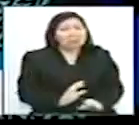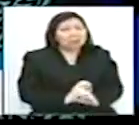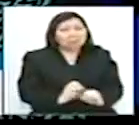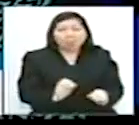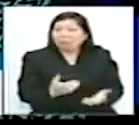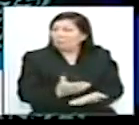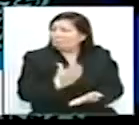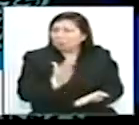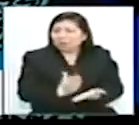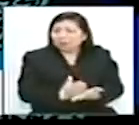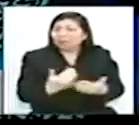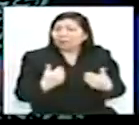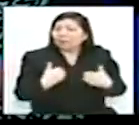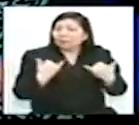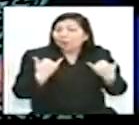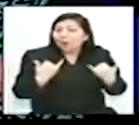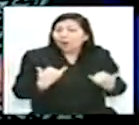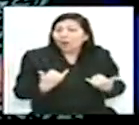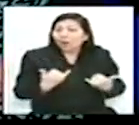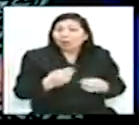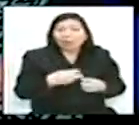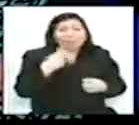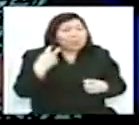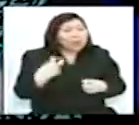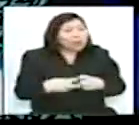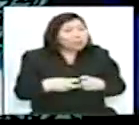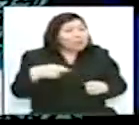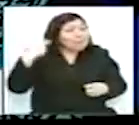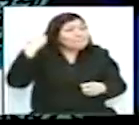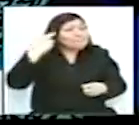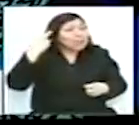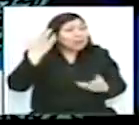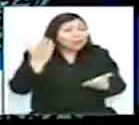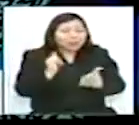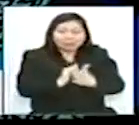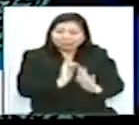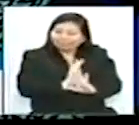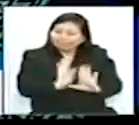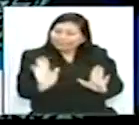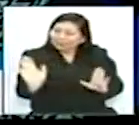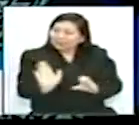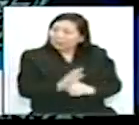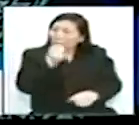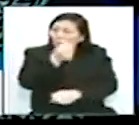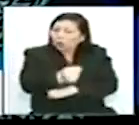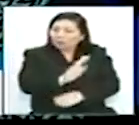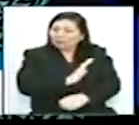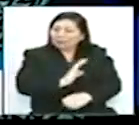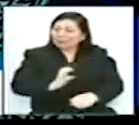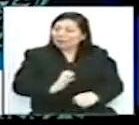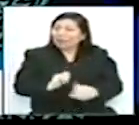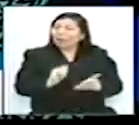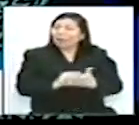ningún inconveniente, lo que nosotros tenemos hoy día es una crisis política y lo que estamos tratando de evitar es que se consume un golpe de Estado.